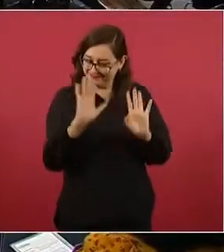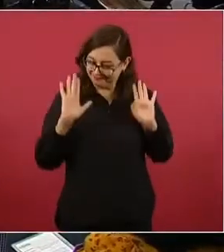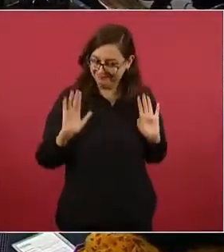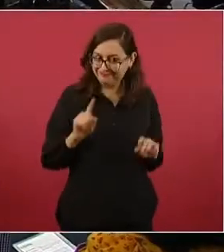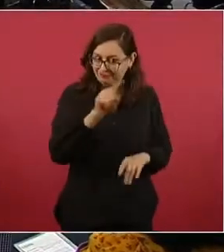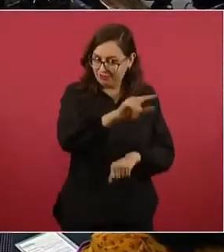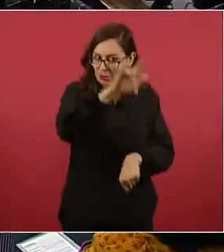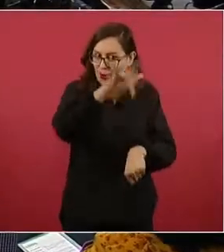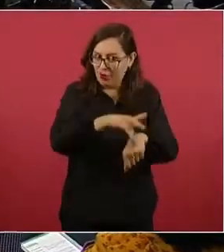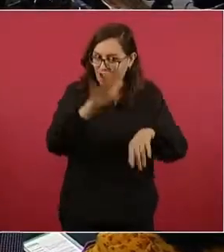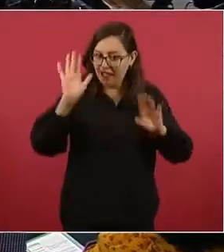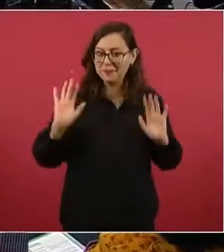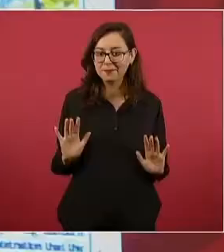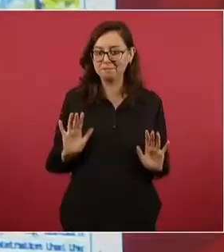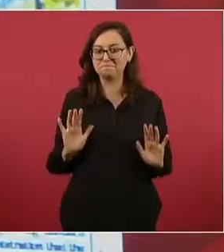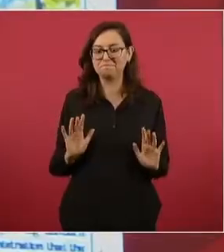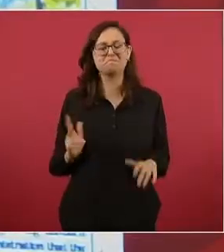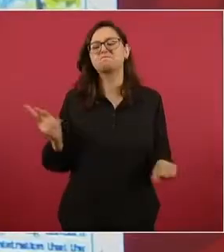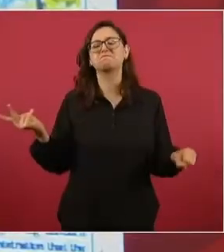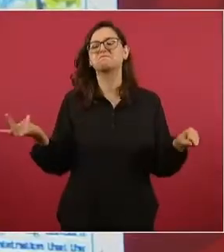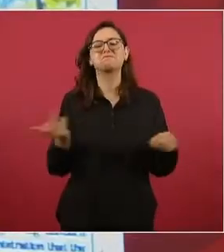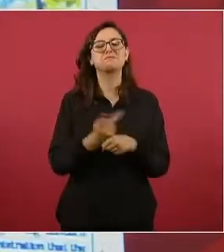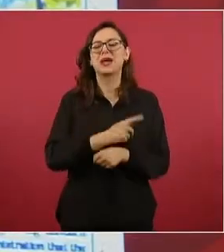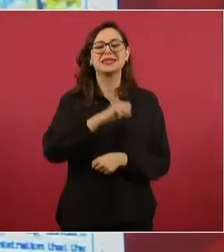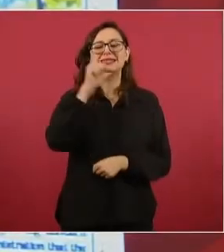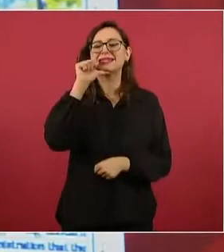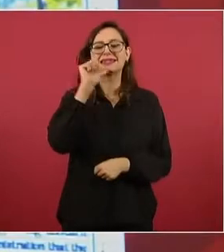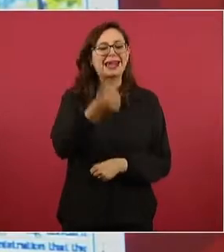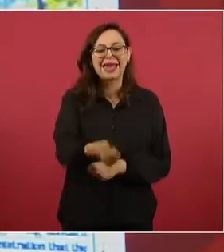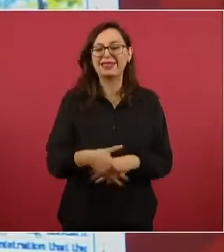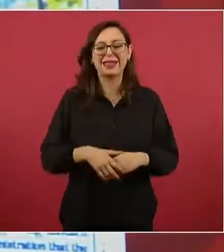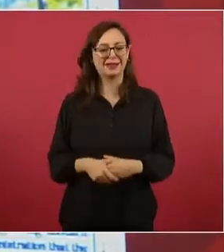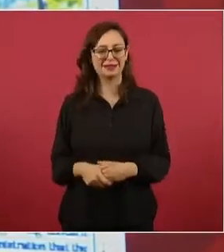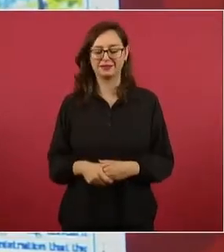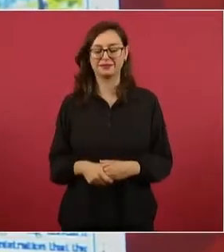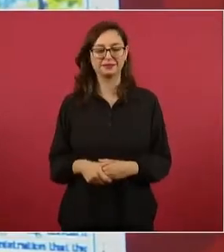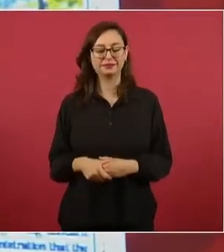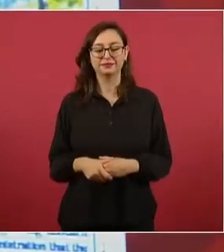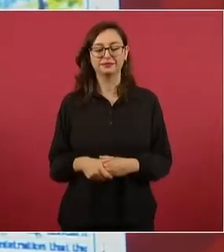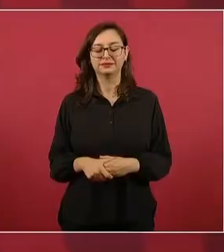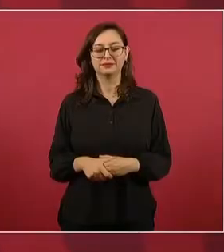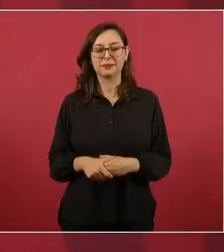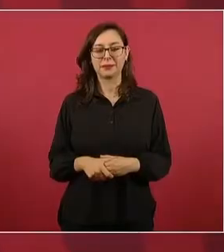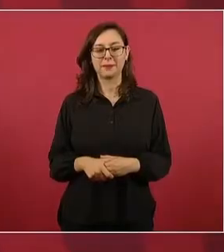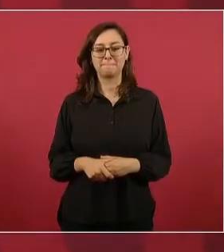No pasa nada absolutamente. O sea, antes